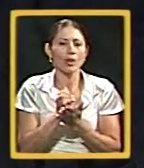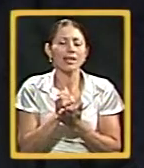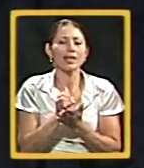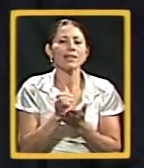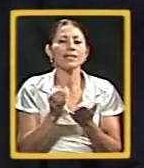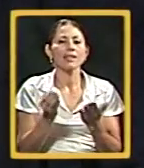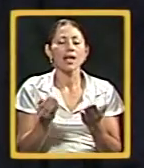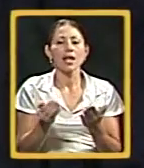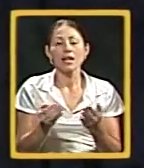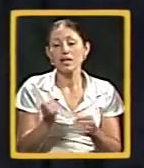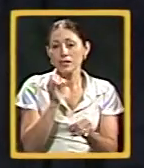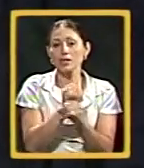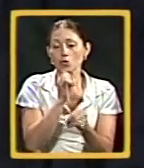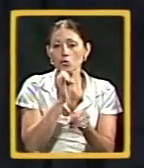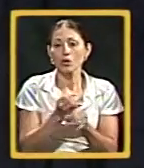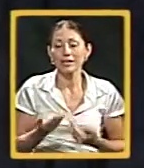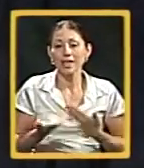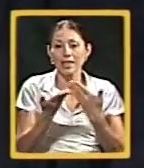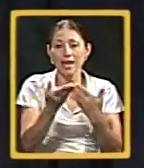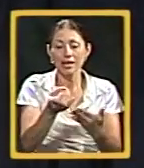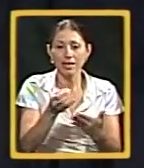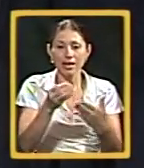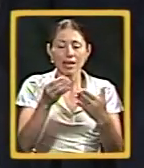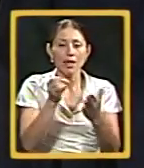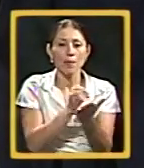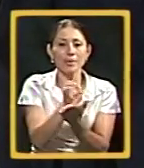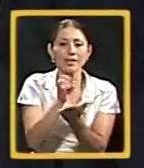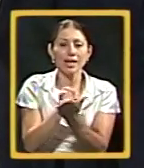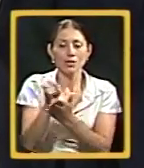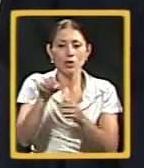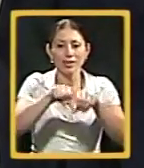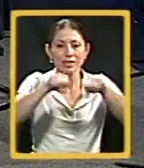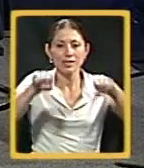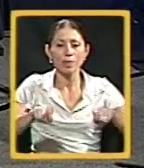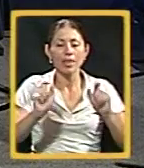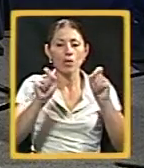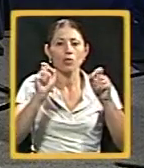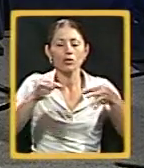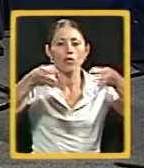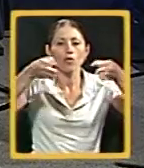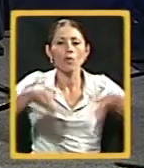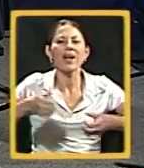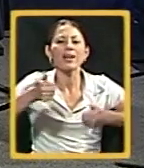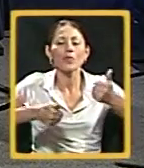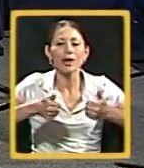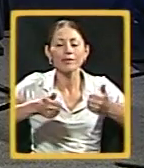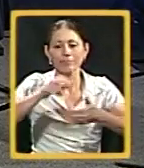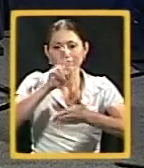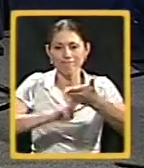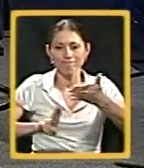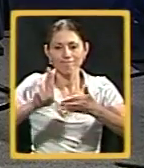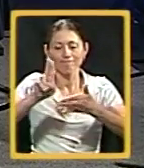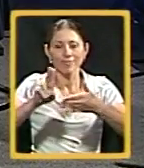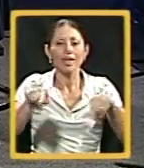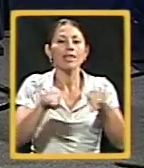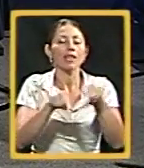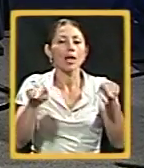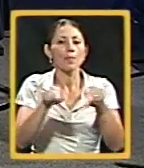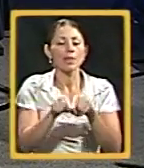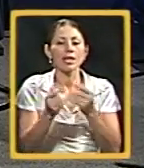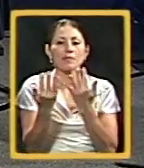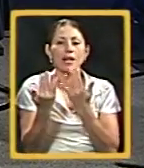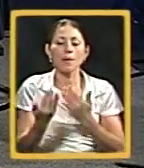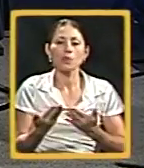aportan investigación en el sistema de educación formal. También esperamos mejorar las relaciones con el sector